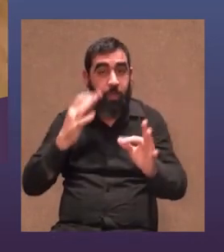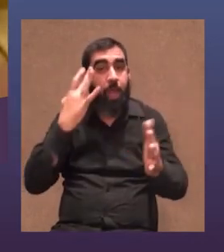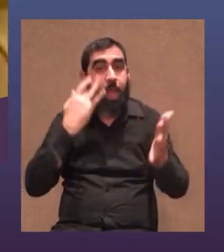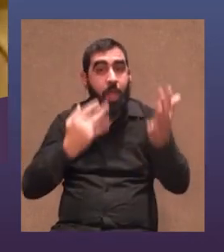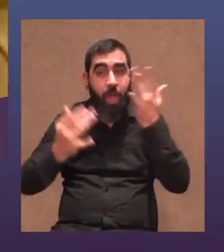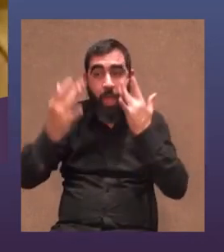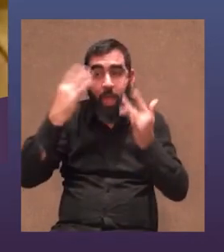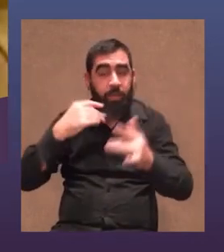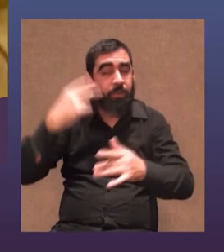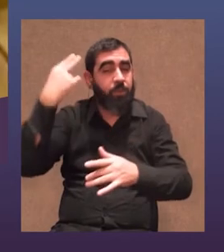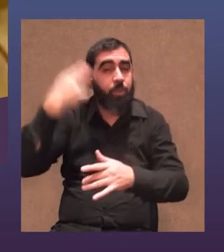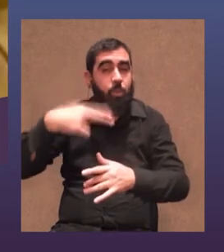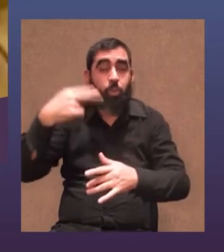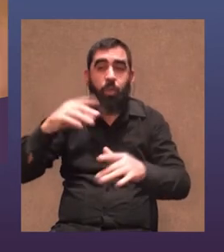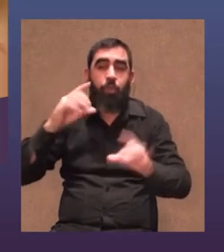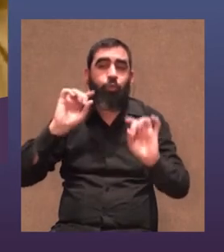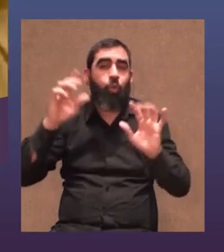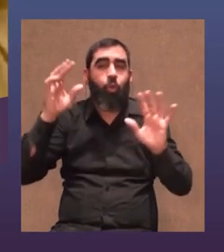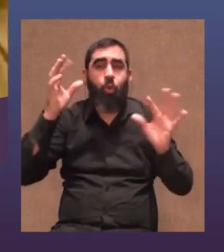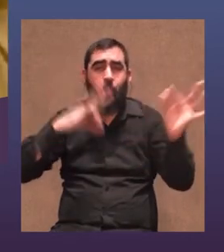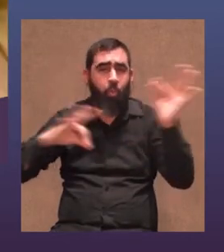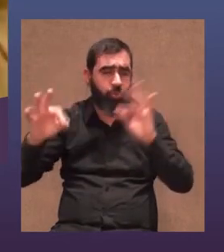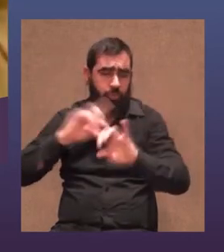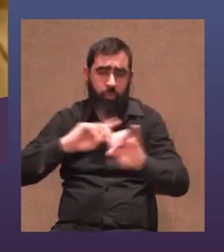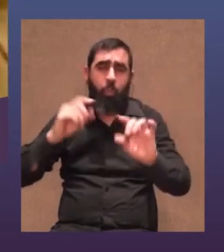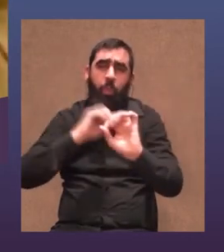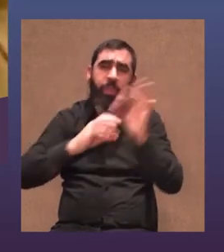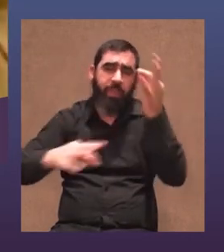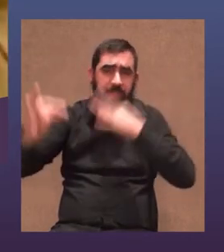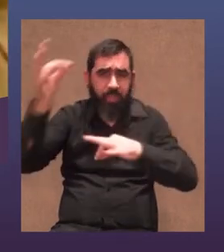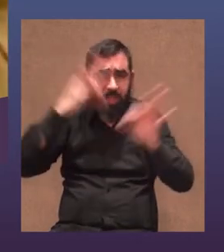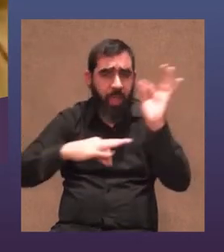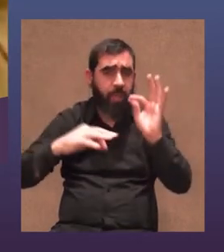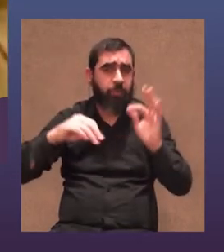el arte, que no tiene por qué ser música, puede ser el teatro, puede ser el ballet,